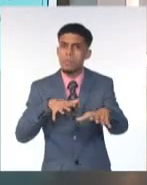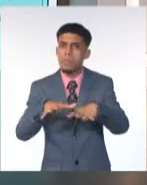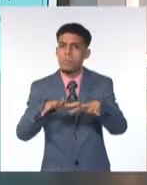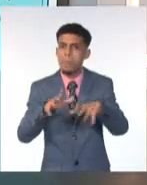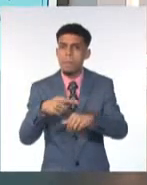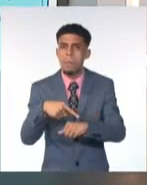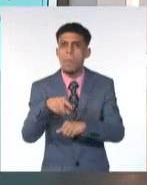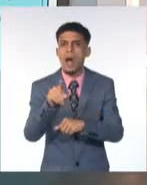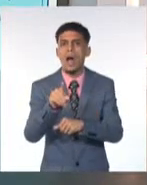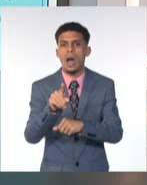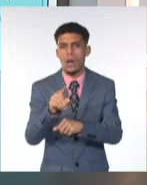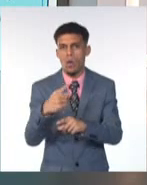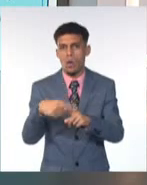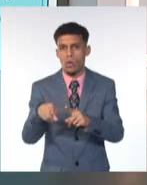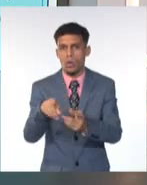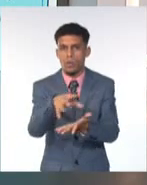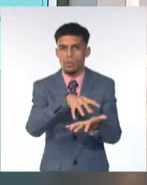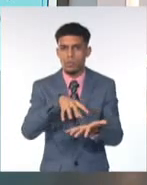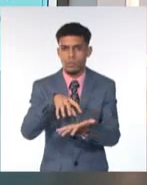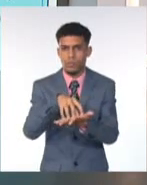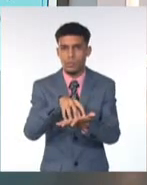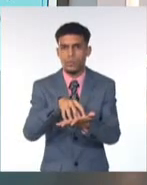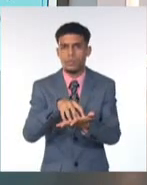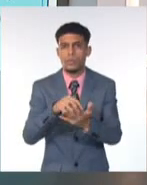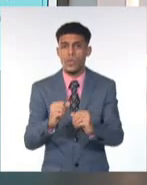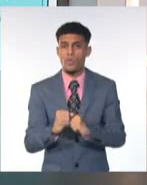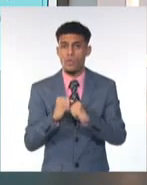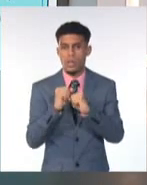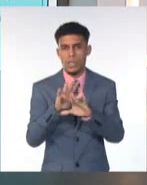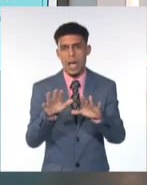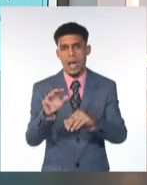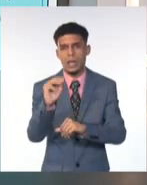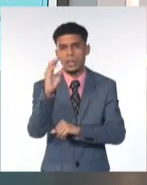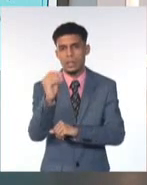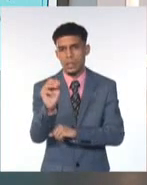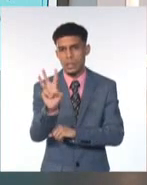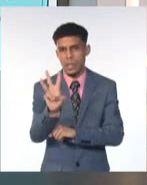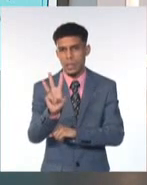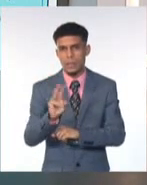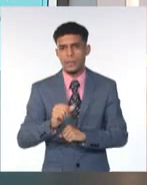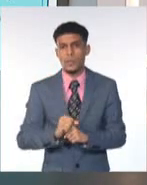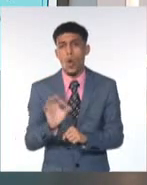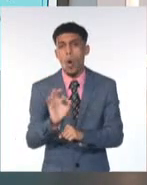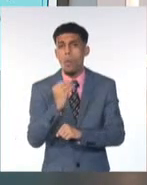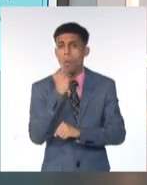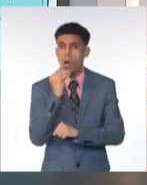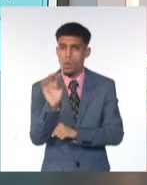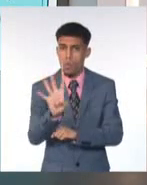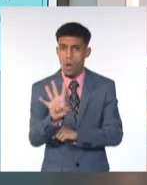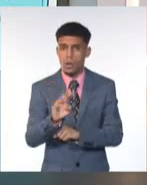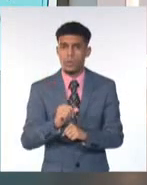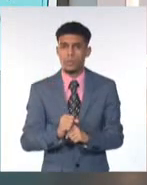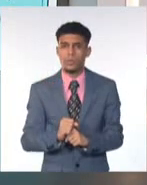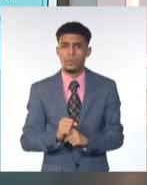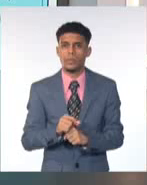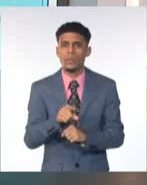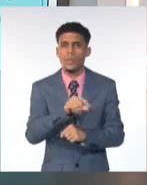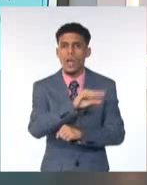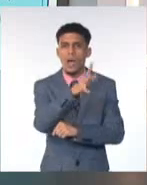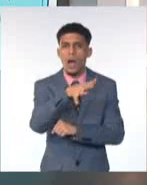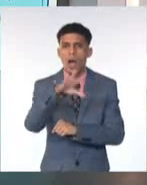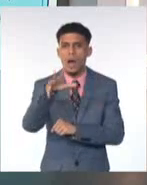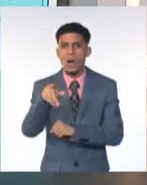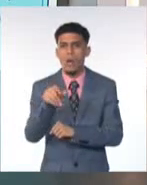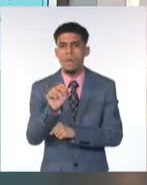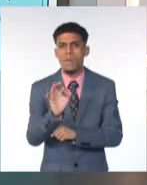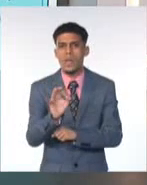nordeste como un huracán de gran intensidad, categoría 3 o incluso 4 en la escala Saffir-Simpson, y estará transitando sobre aguas de la parte